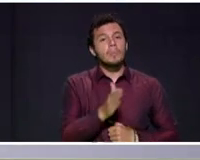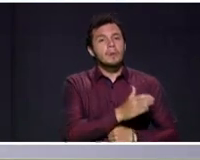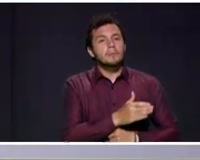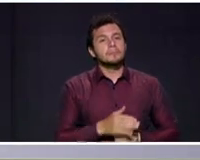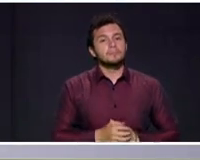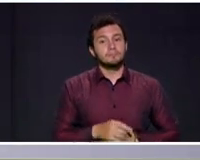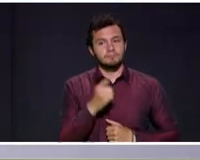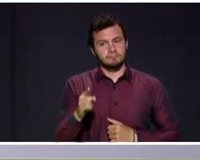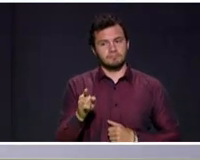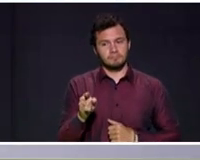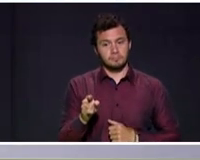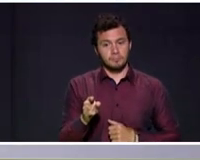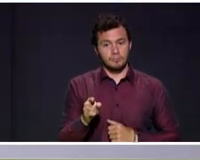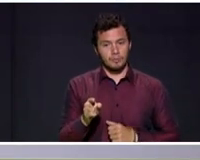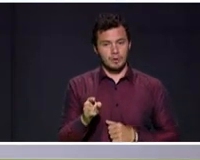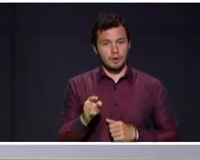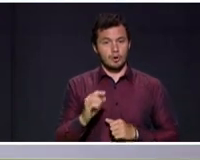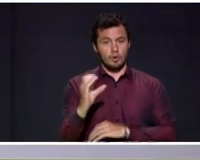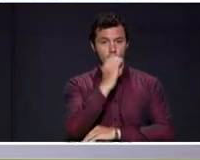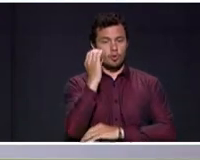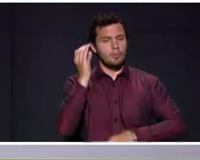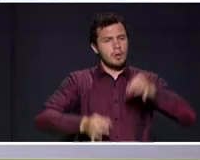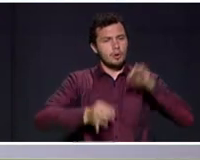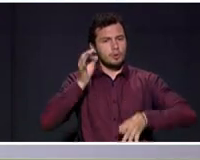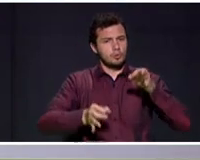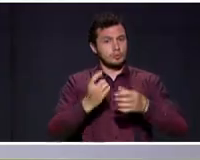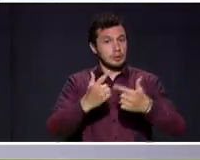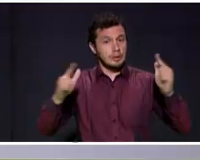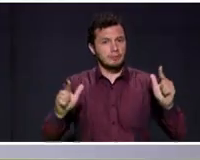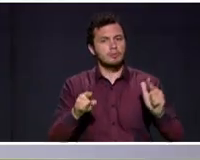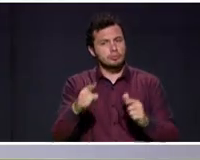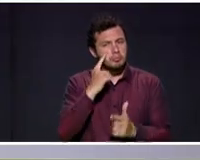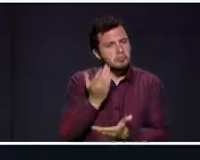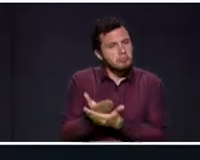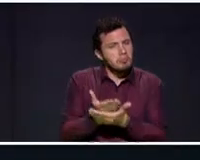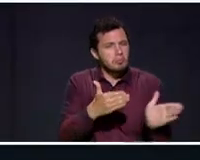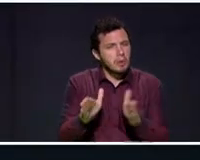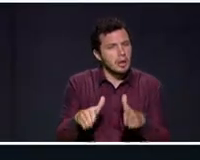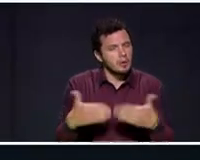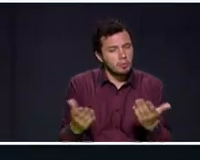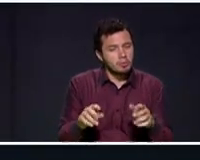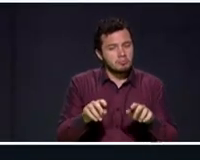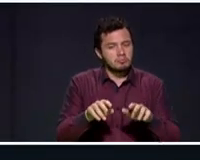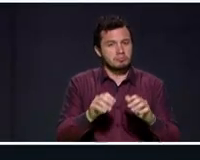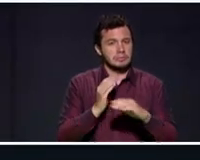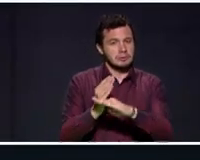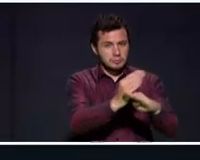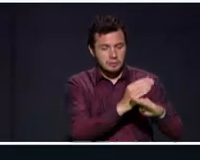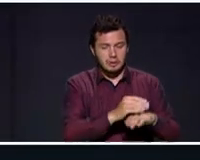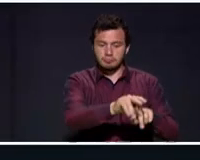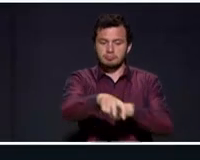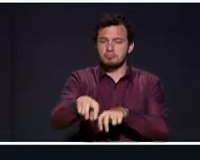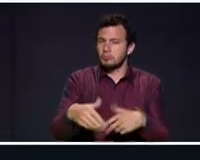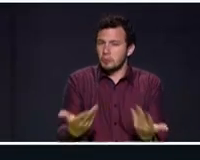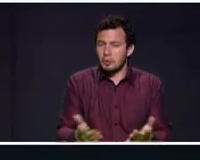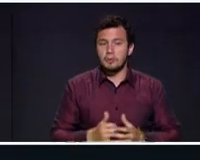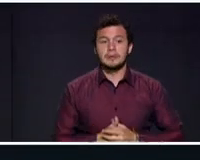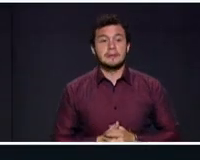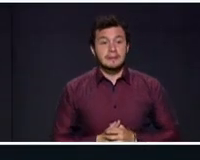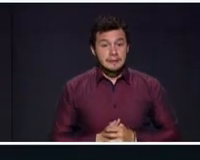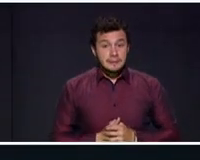es su plan para la seguridad y por supuesto el apoyo del sector agrario de antioquia tenemos que saber que la seguridad pasa por una